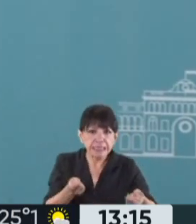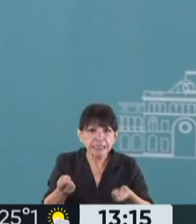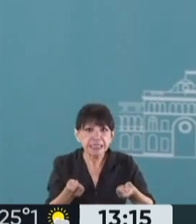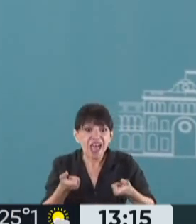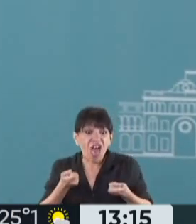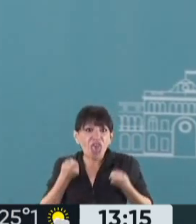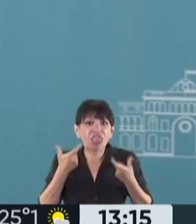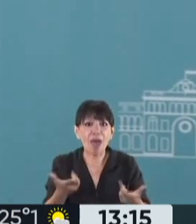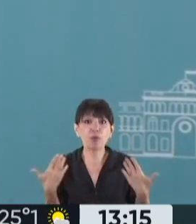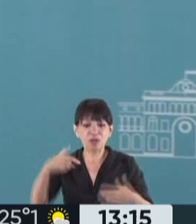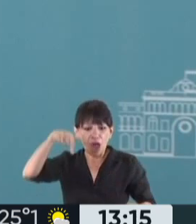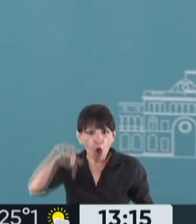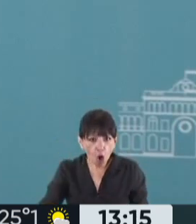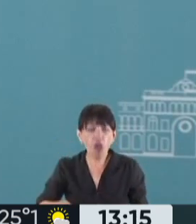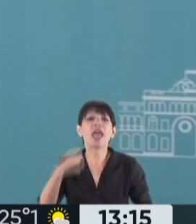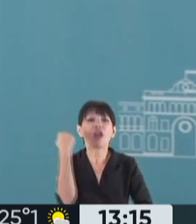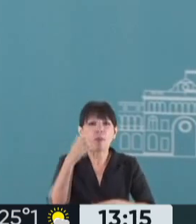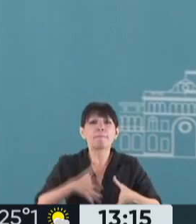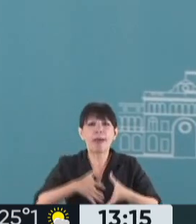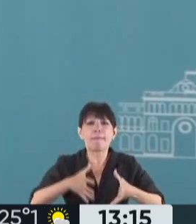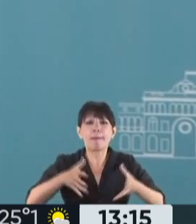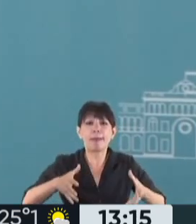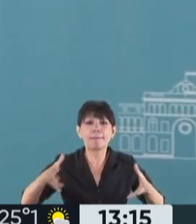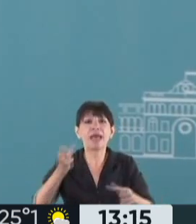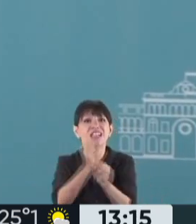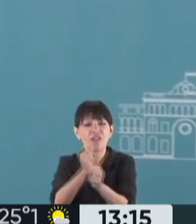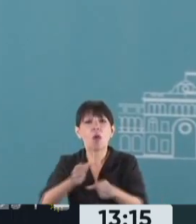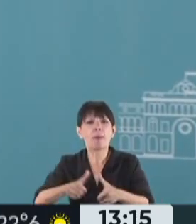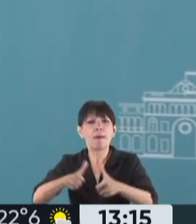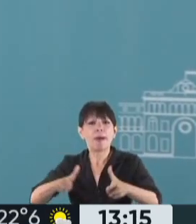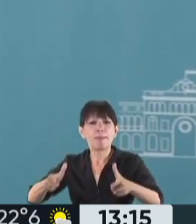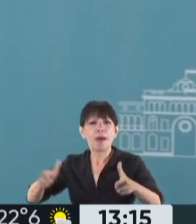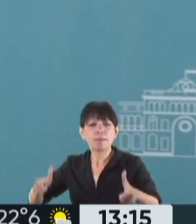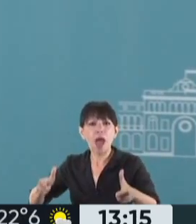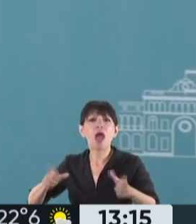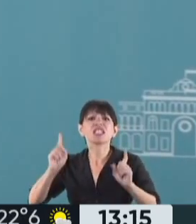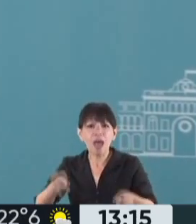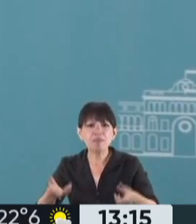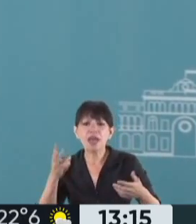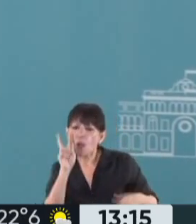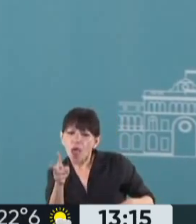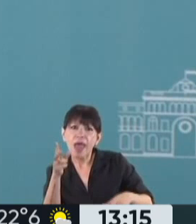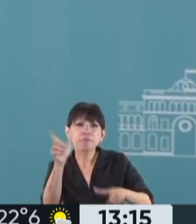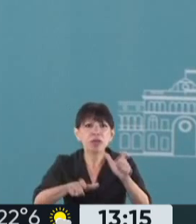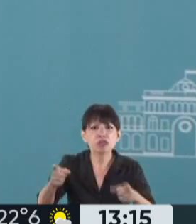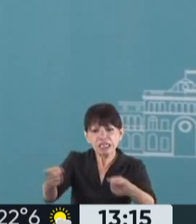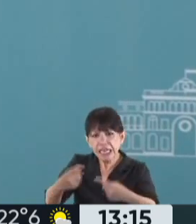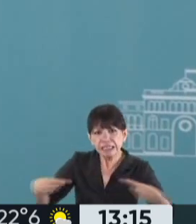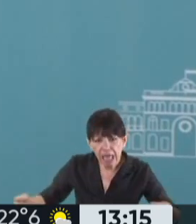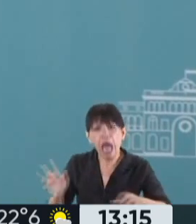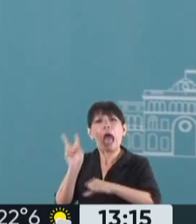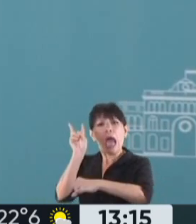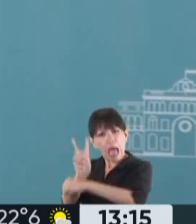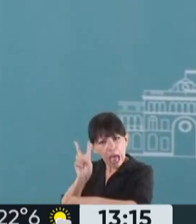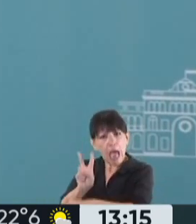tengamos niveles de crecimiento, que tengamos niveles de empleo, que tengamos niveles de contención, de atención social, de llegada a